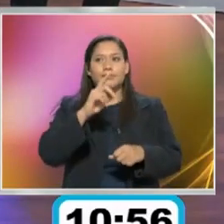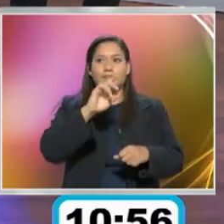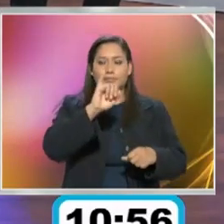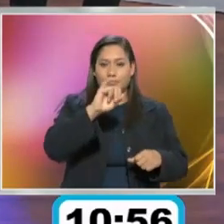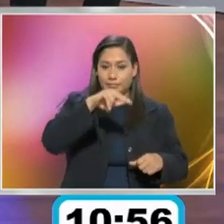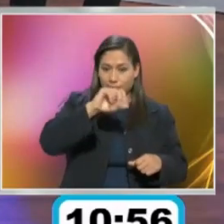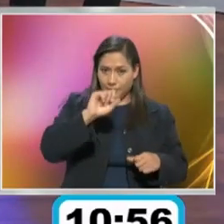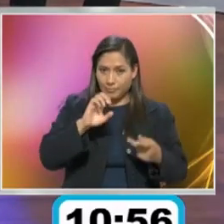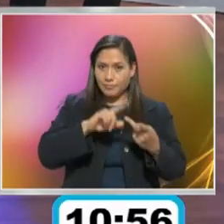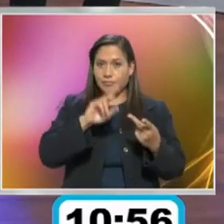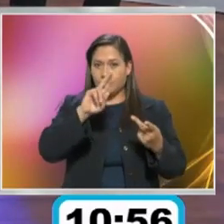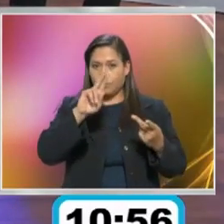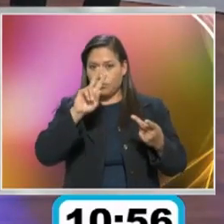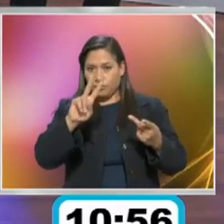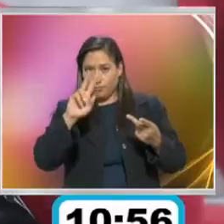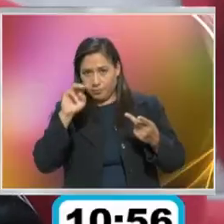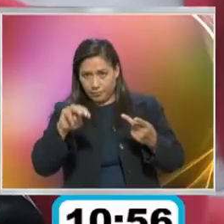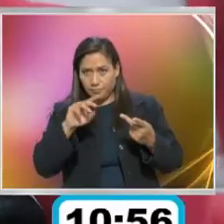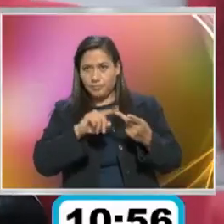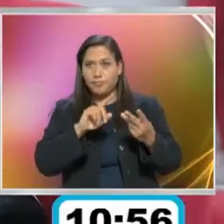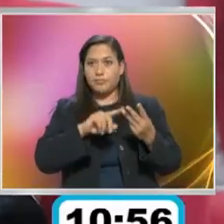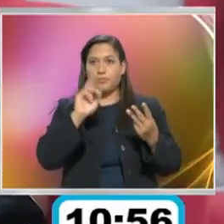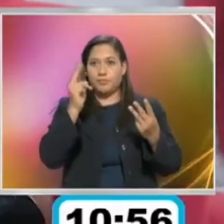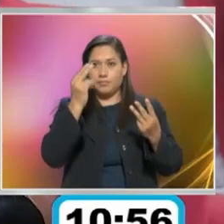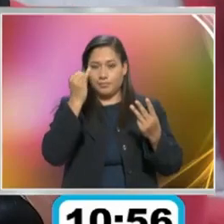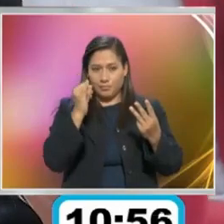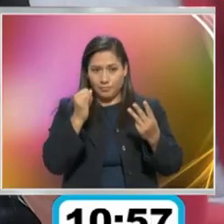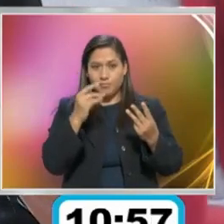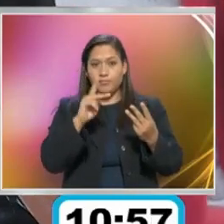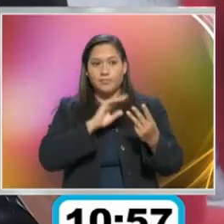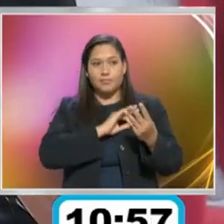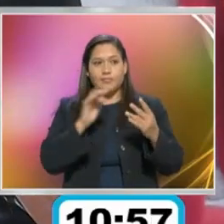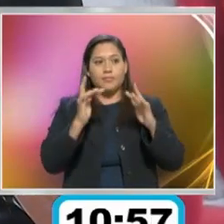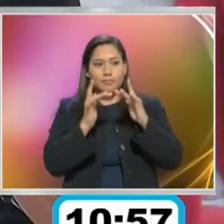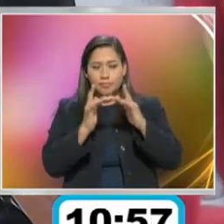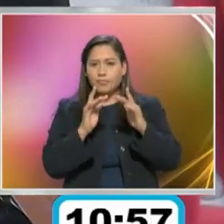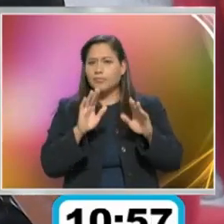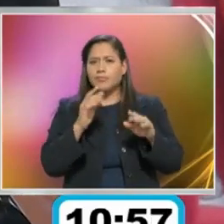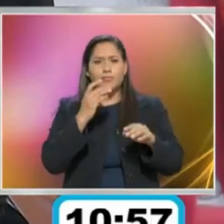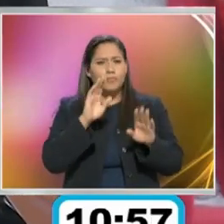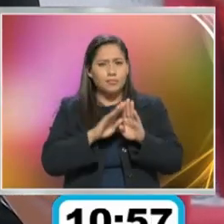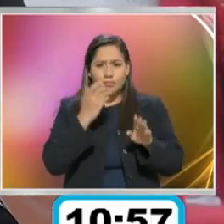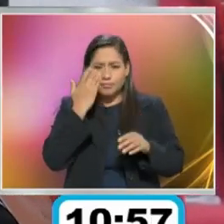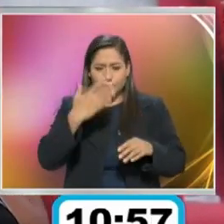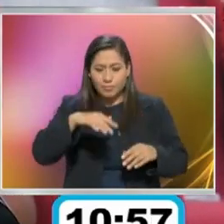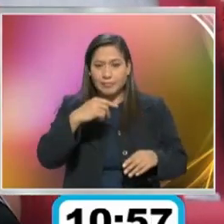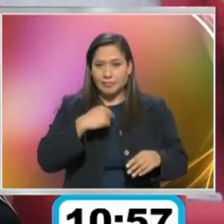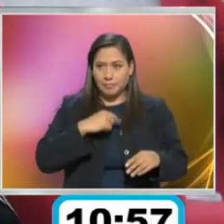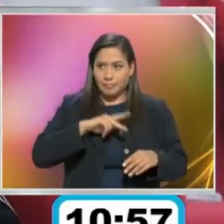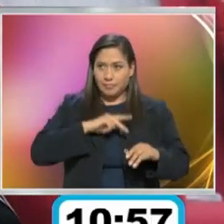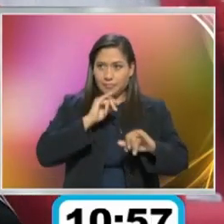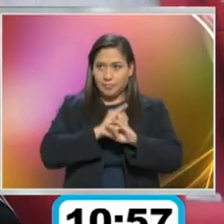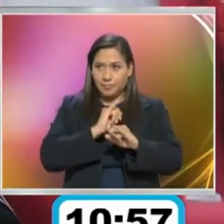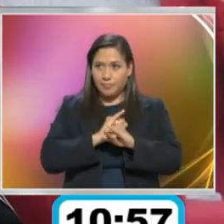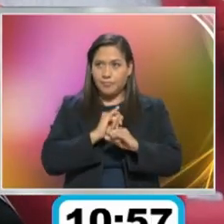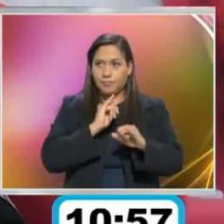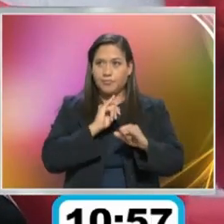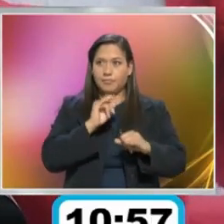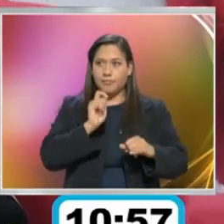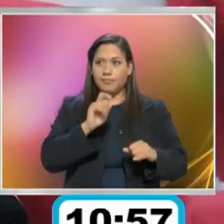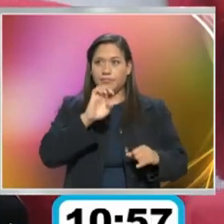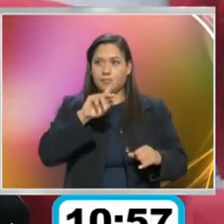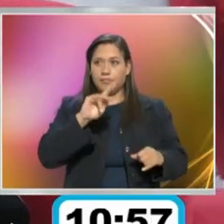INSE, en la UVM, vamos a estar en la Universidad de Insurgentes, pero nos pueden contactar todo lo que quieran, buscarnos en nuestras páginas de redes que